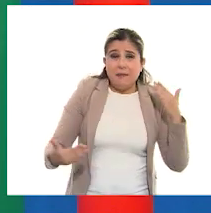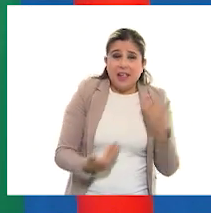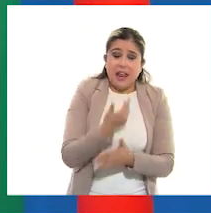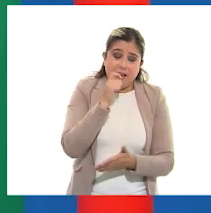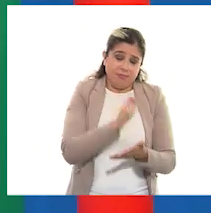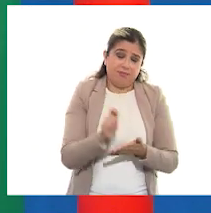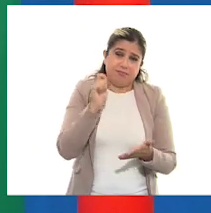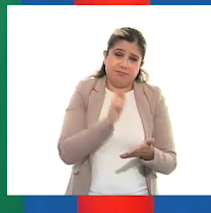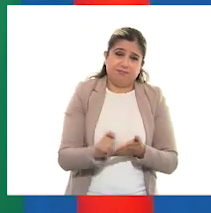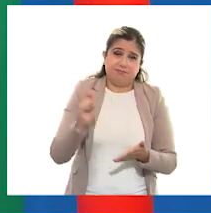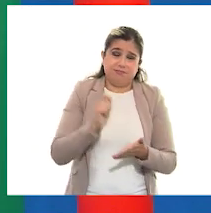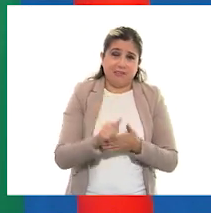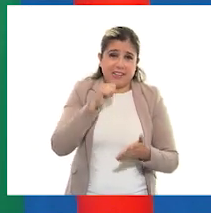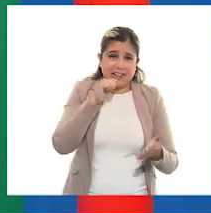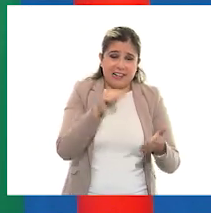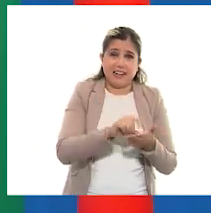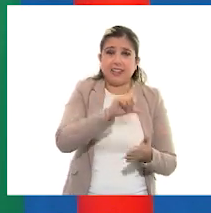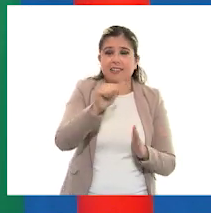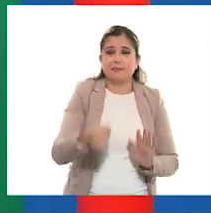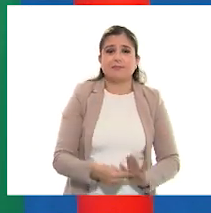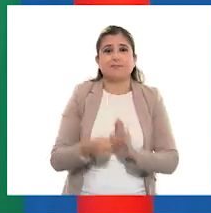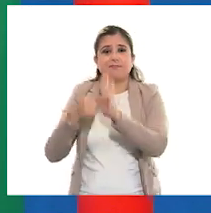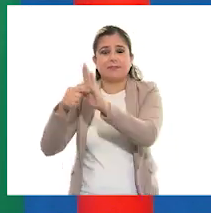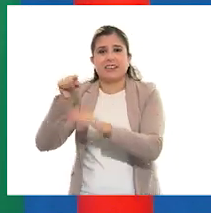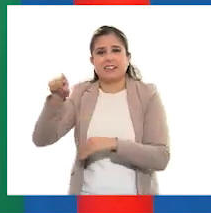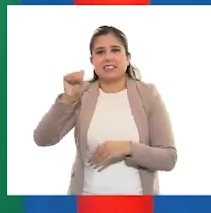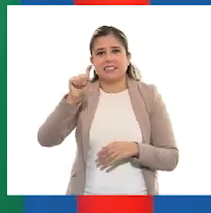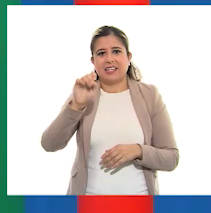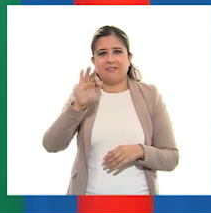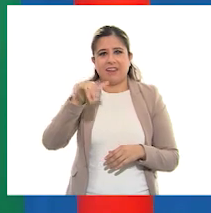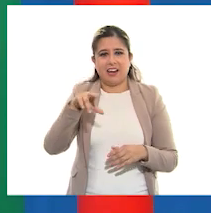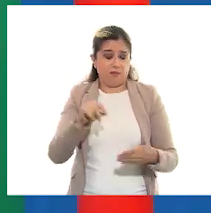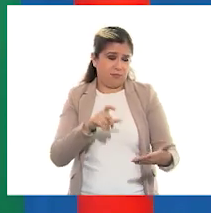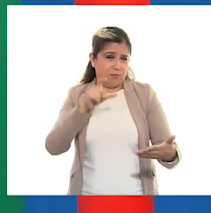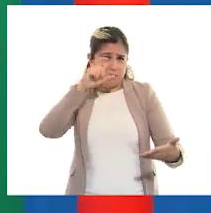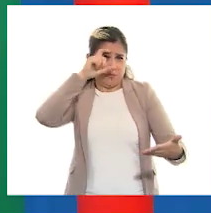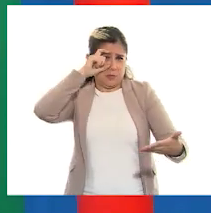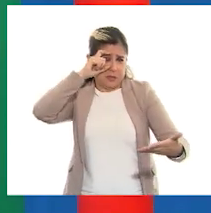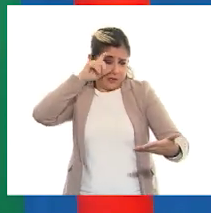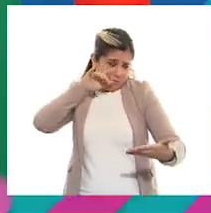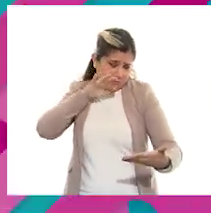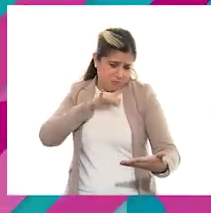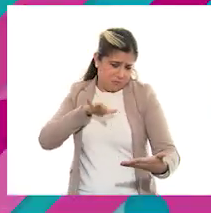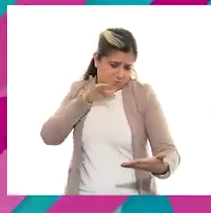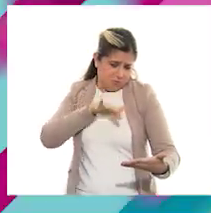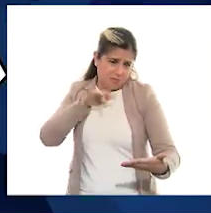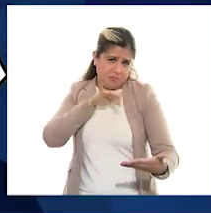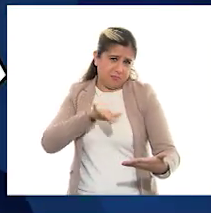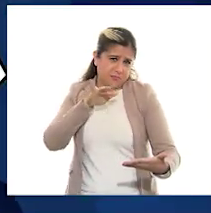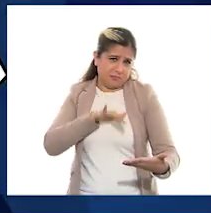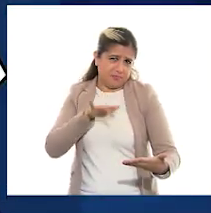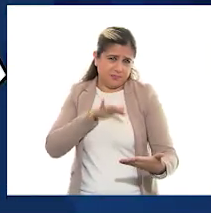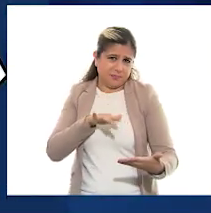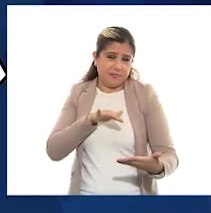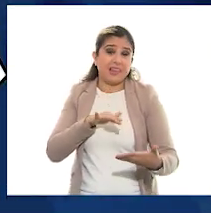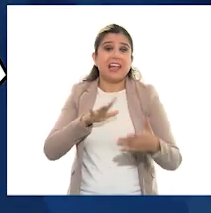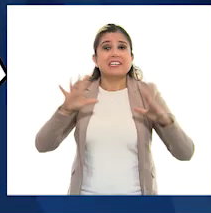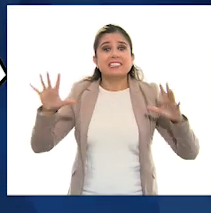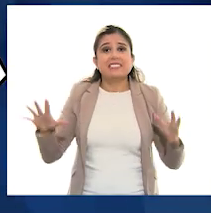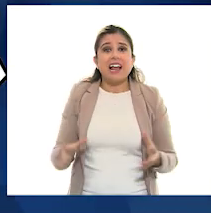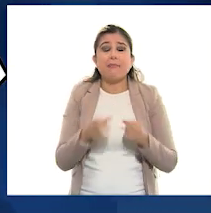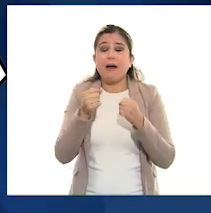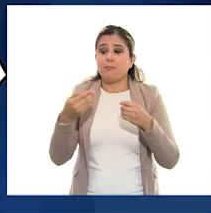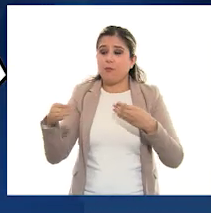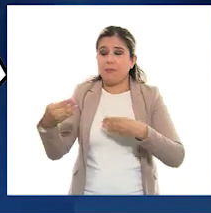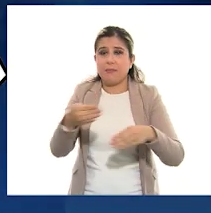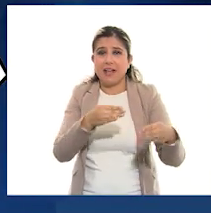la carta y luego se la mostramos a Estefan. Él se puso los lentes y la leyó en voz alta. Salvemos nuestro